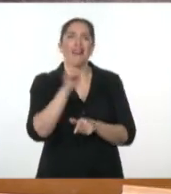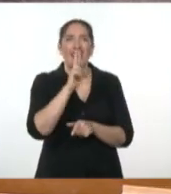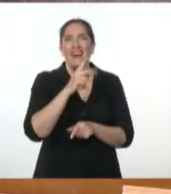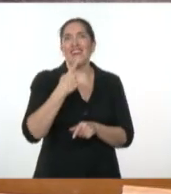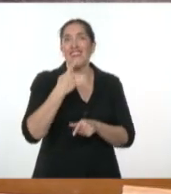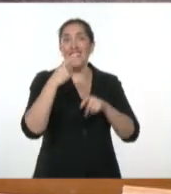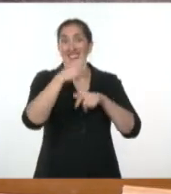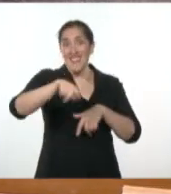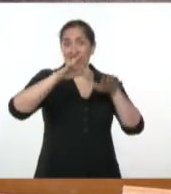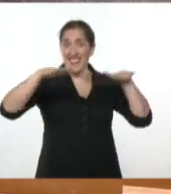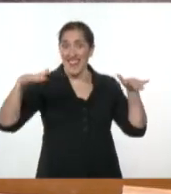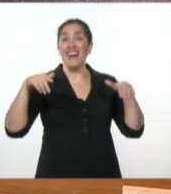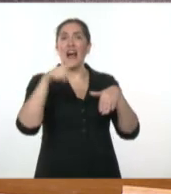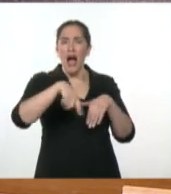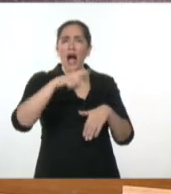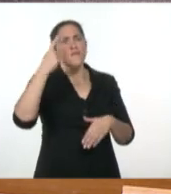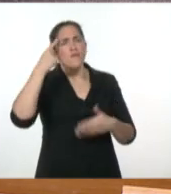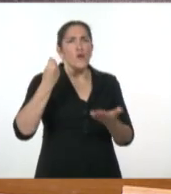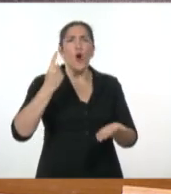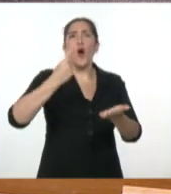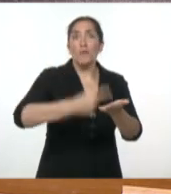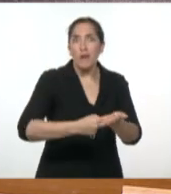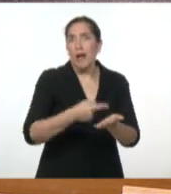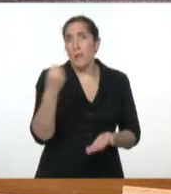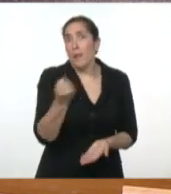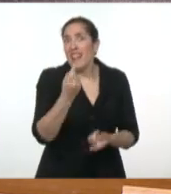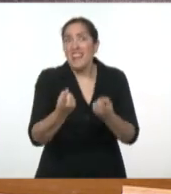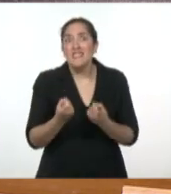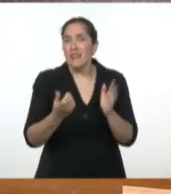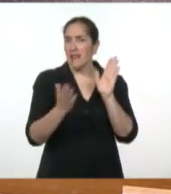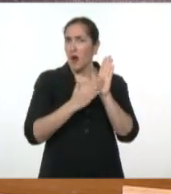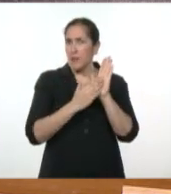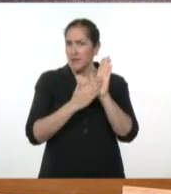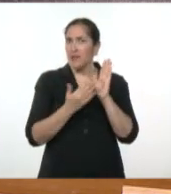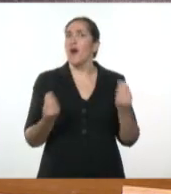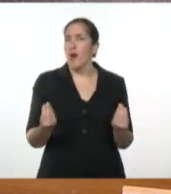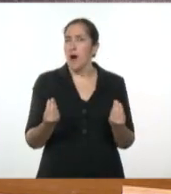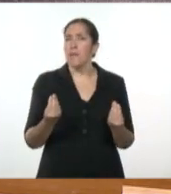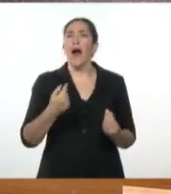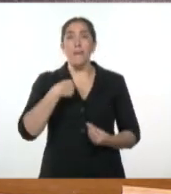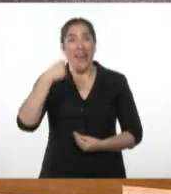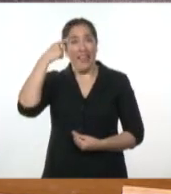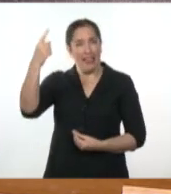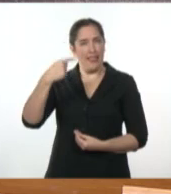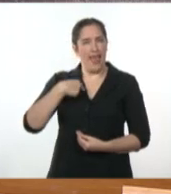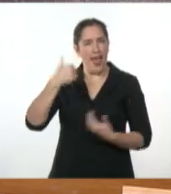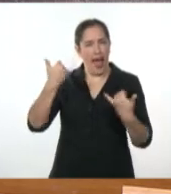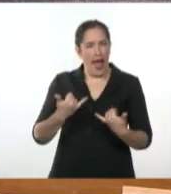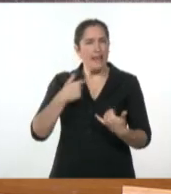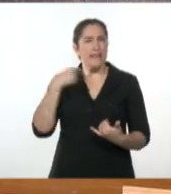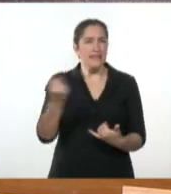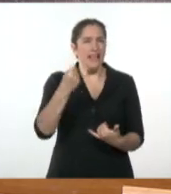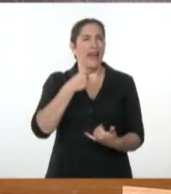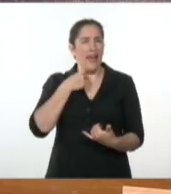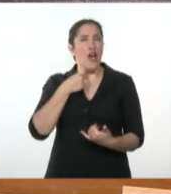puedan decidir, y cómo ahí la argumentación es fundamental, porque si yo quiero que que haya una idea mía que se lleve a cabo, voy